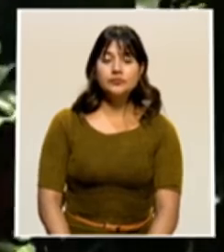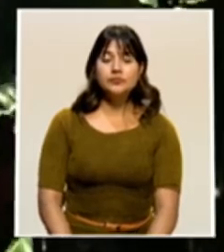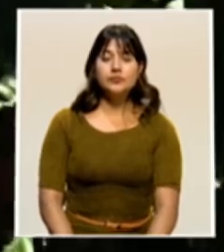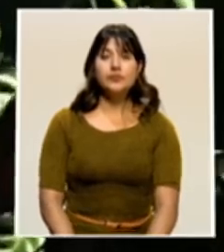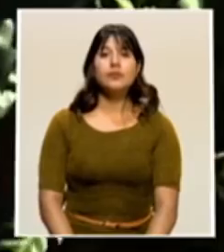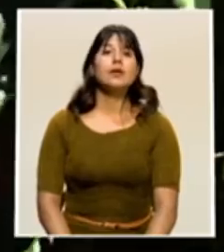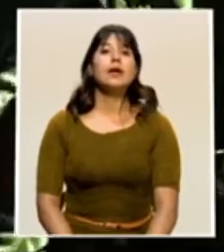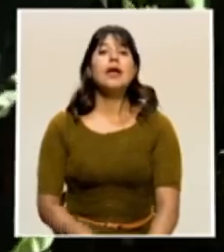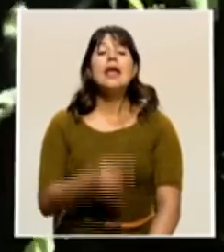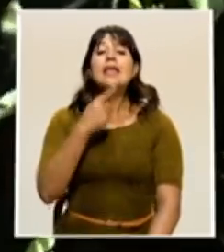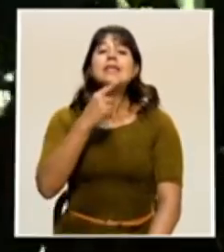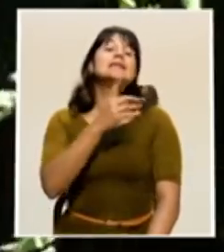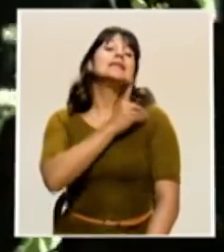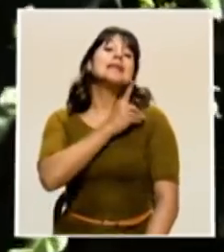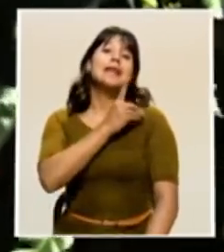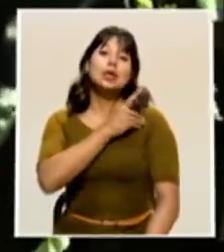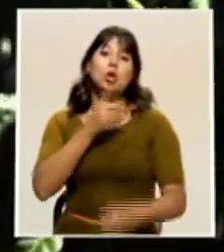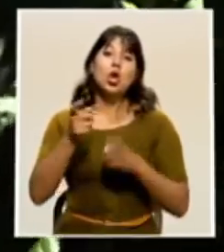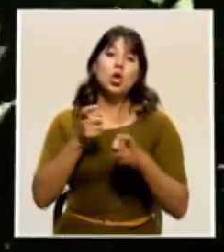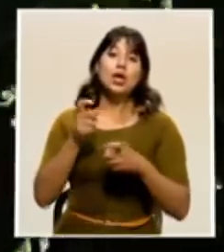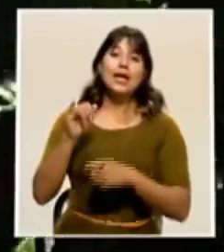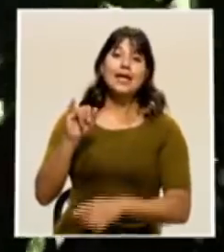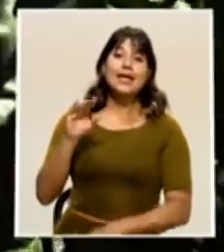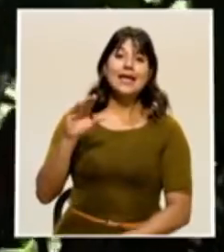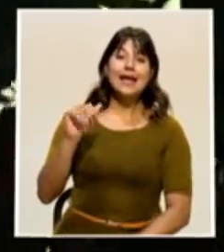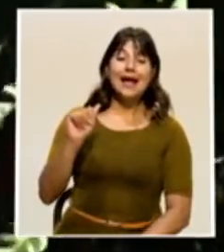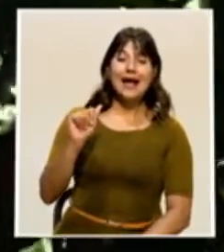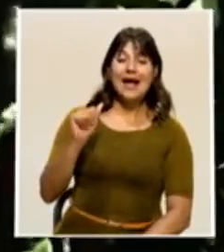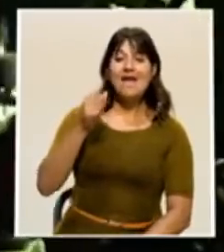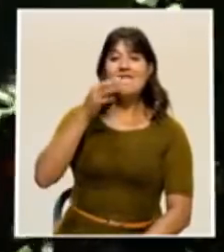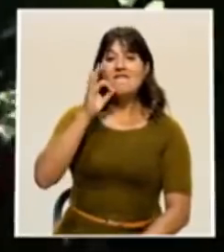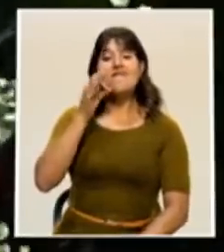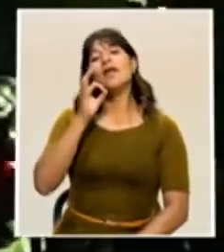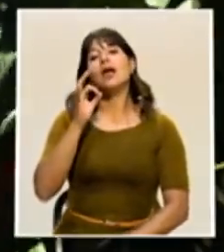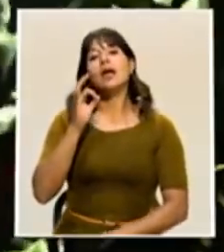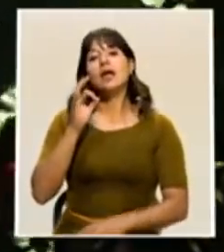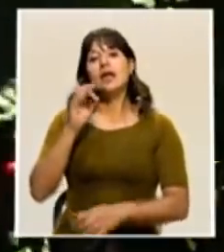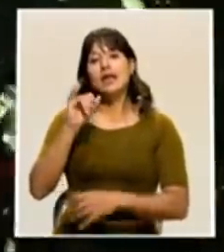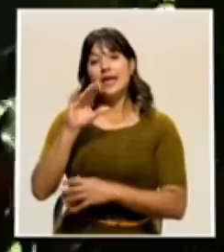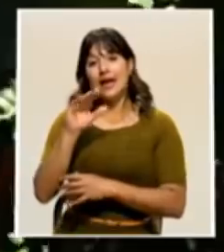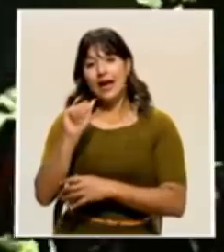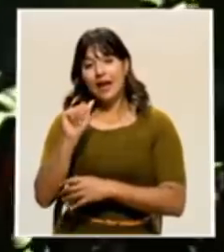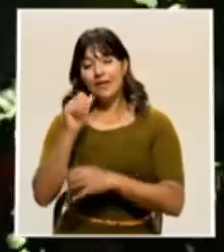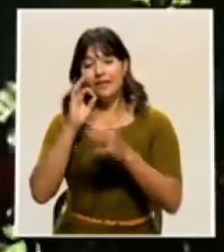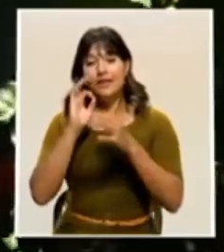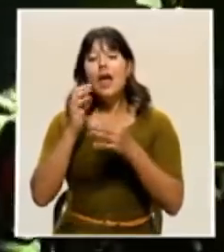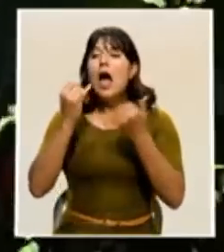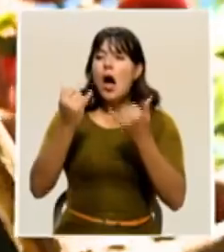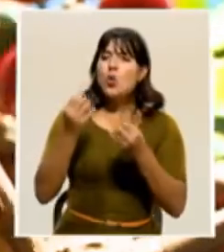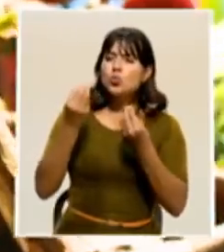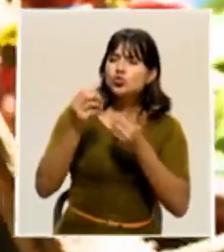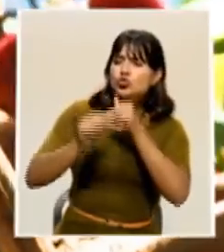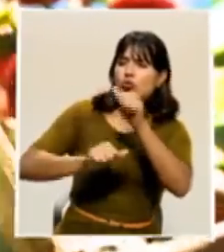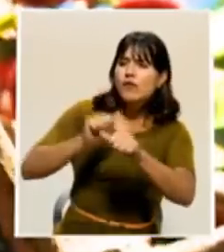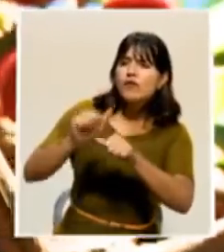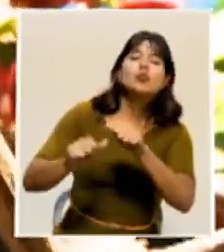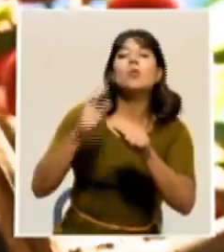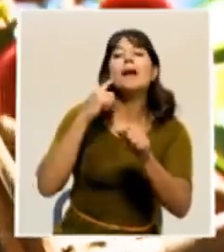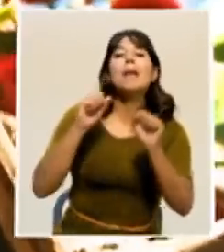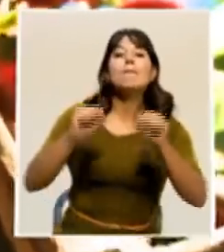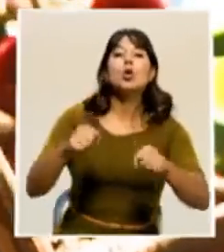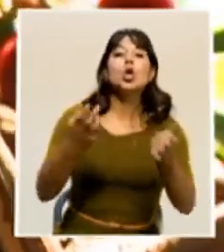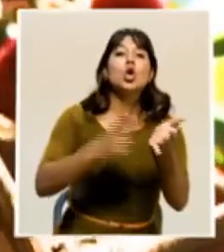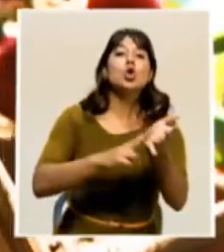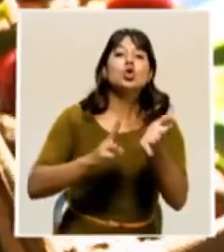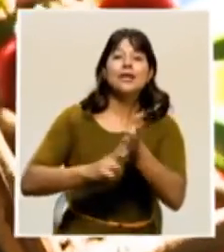De acuerdo con la directora ejecutiva del ICAFE, la entidad ha hecho un gran esfuerzo para obtener cogedores de café para este